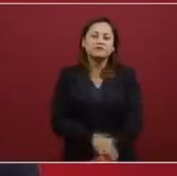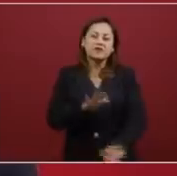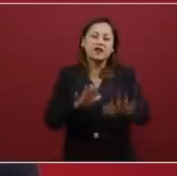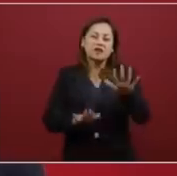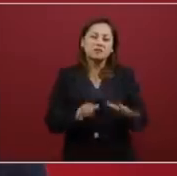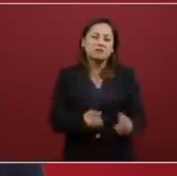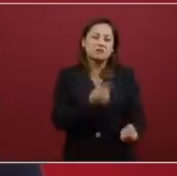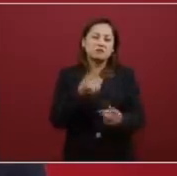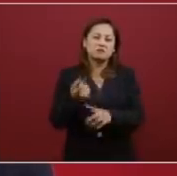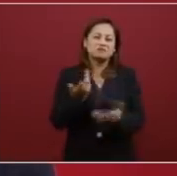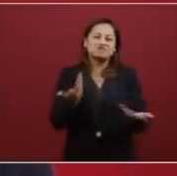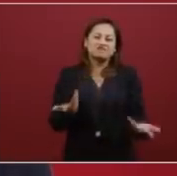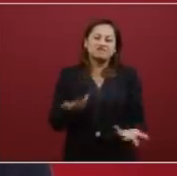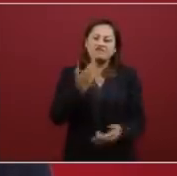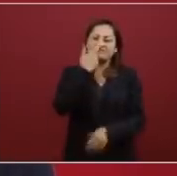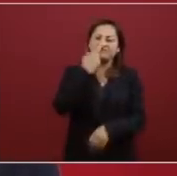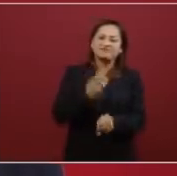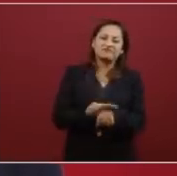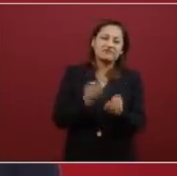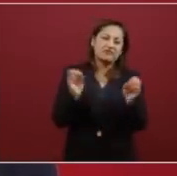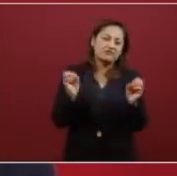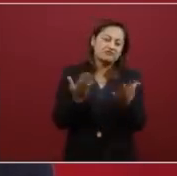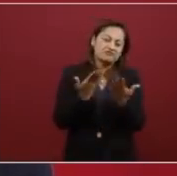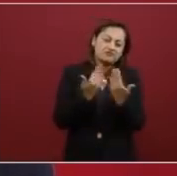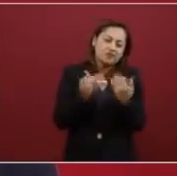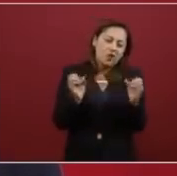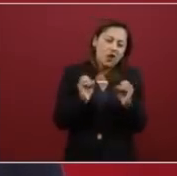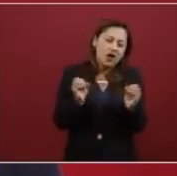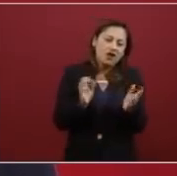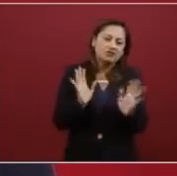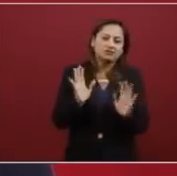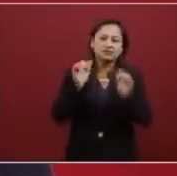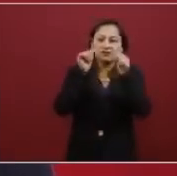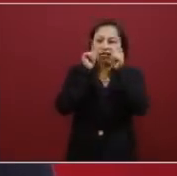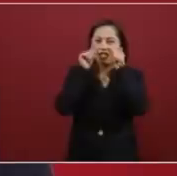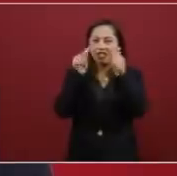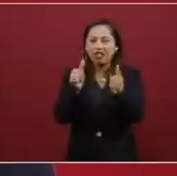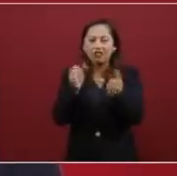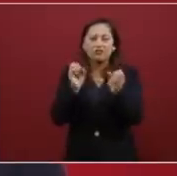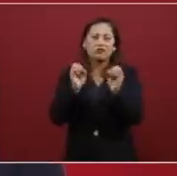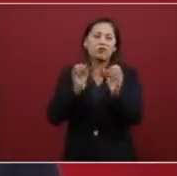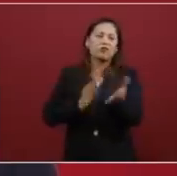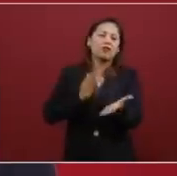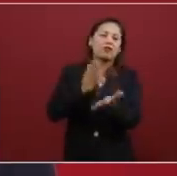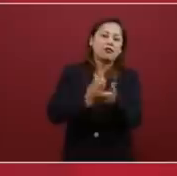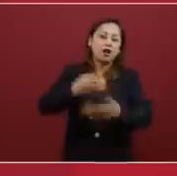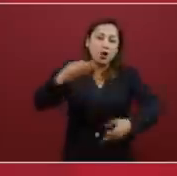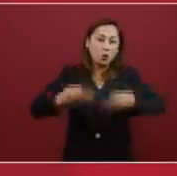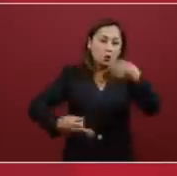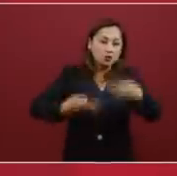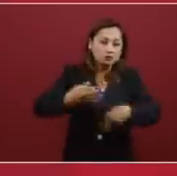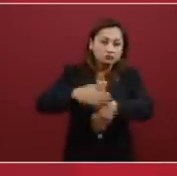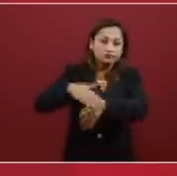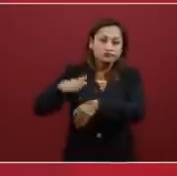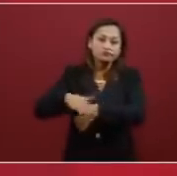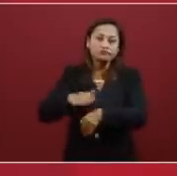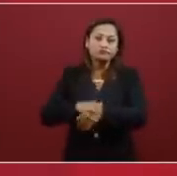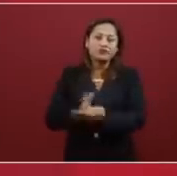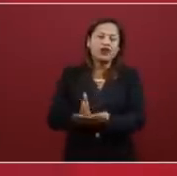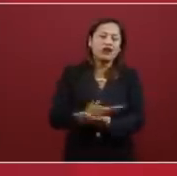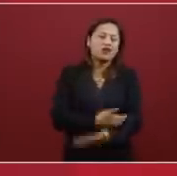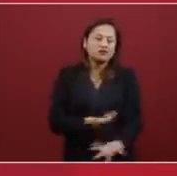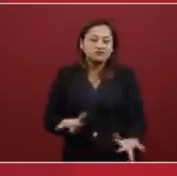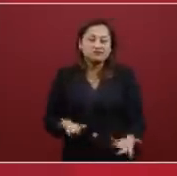irresponsabilidad, que no les importa, no acuden a las audiencias, no responden